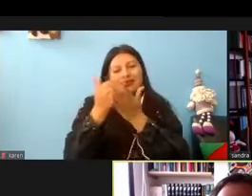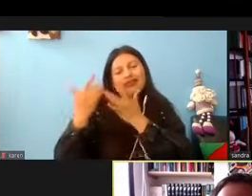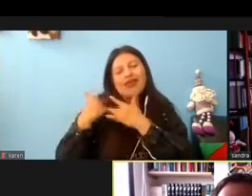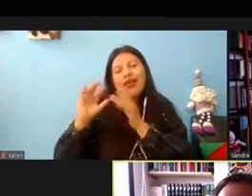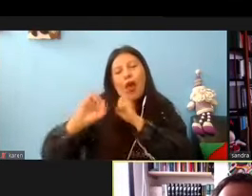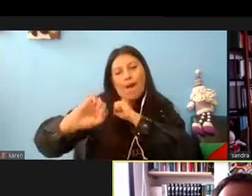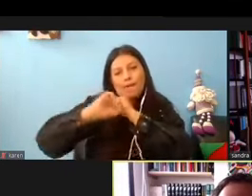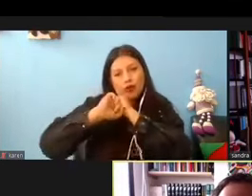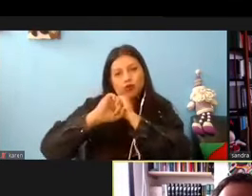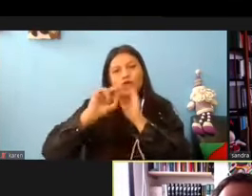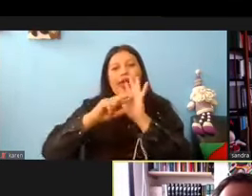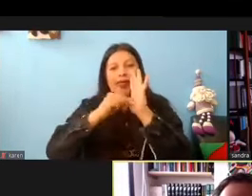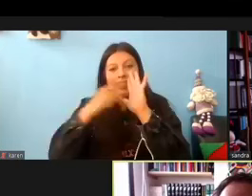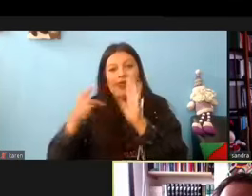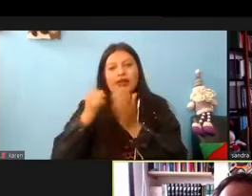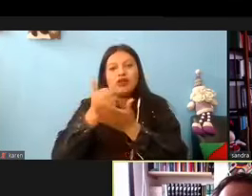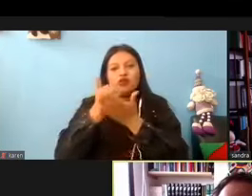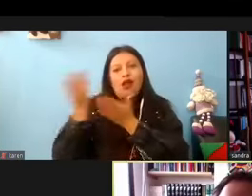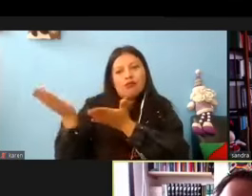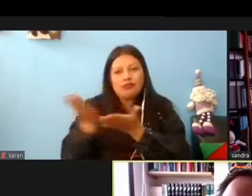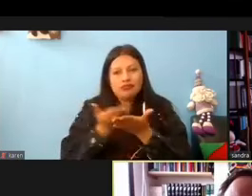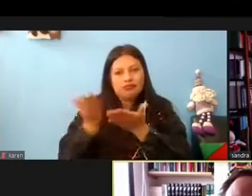apoyo técnico que les vaya dando entrada,